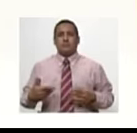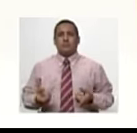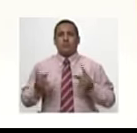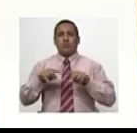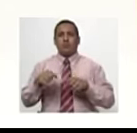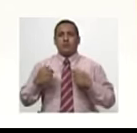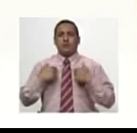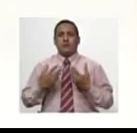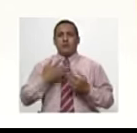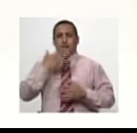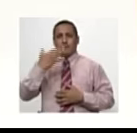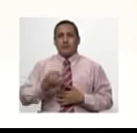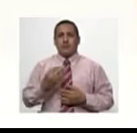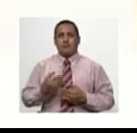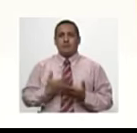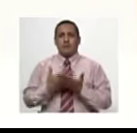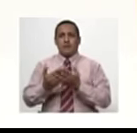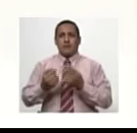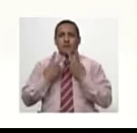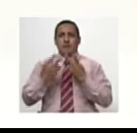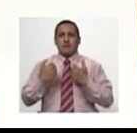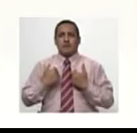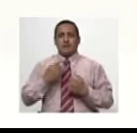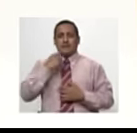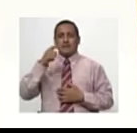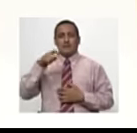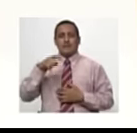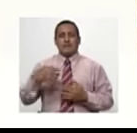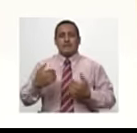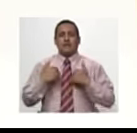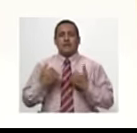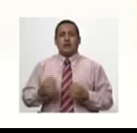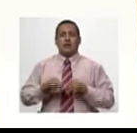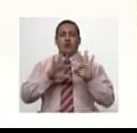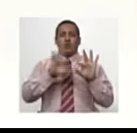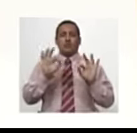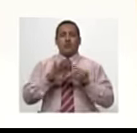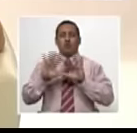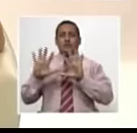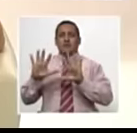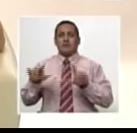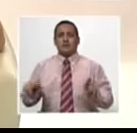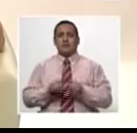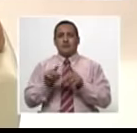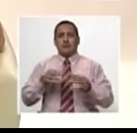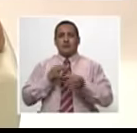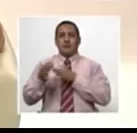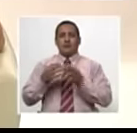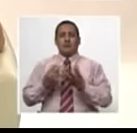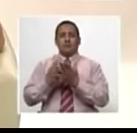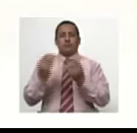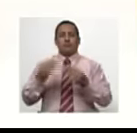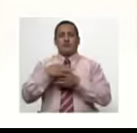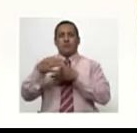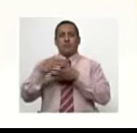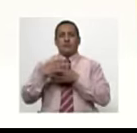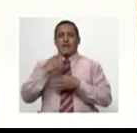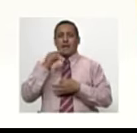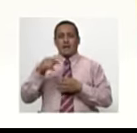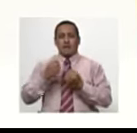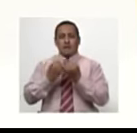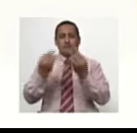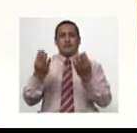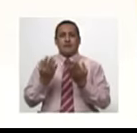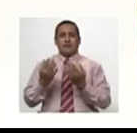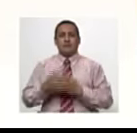Cuando idealmente se pensaba que debíamos tener 8 o 10. Macro. Claro, lo que se llama macroregiones, pero esas eran las regiones, en